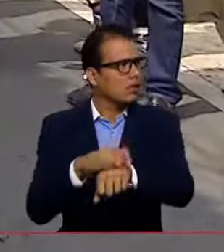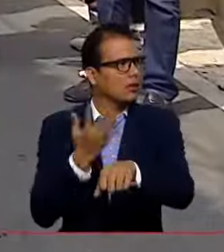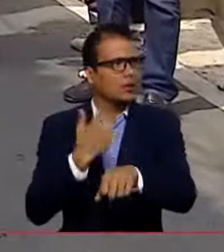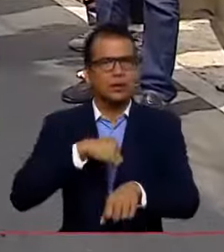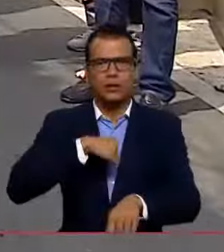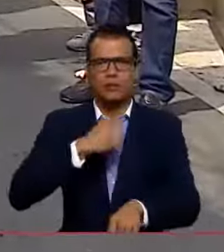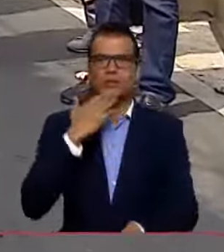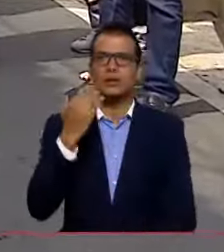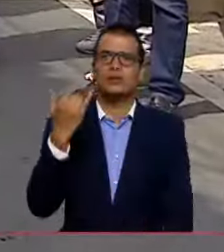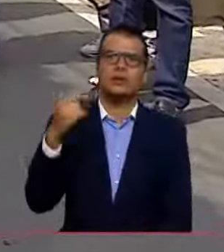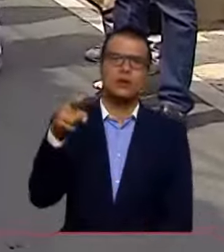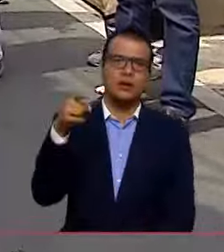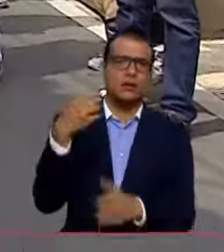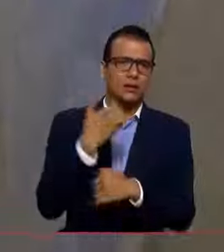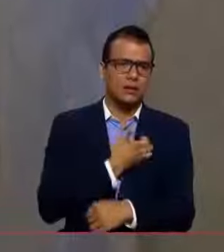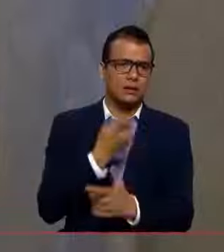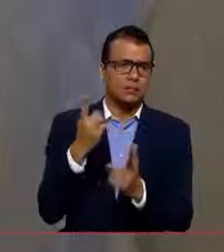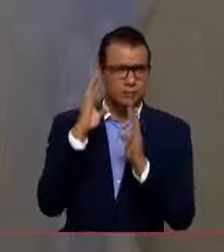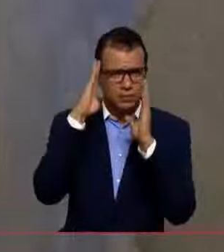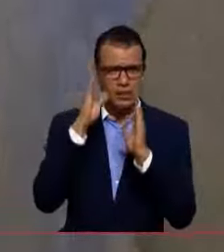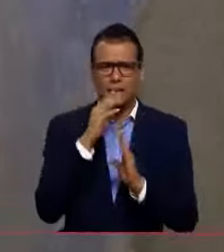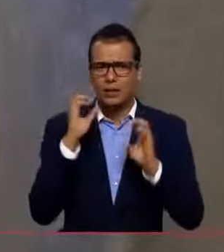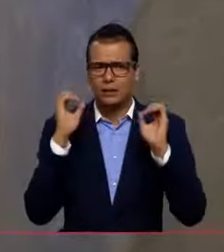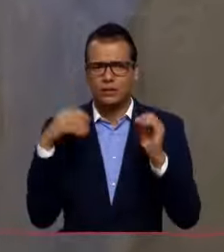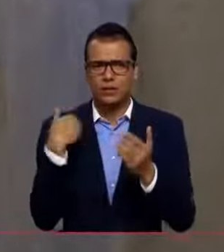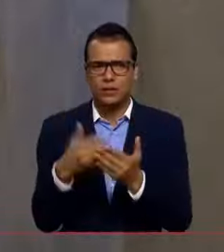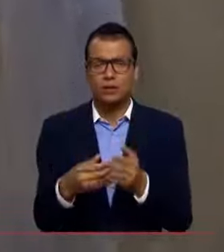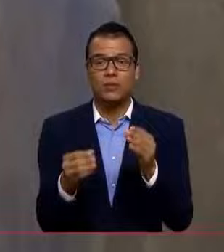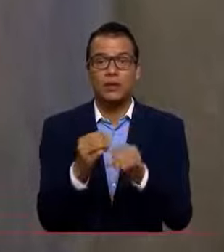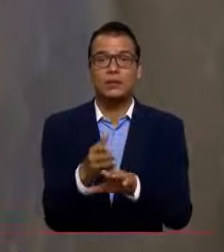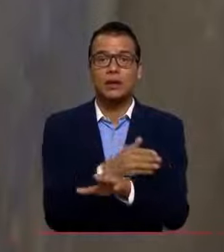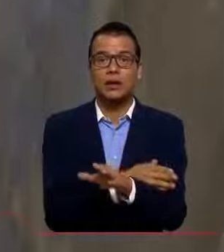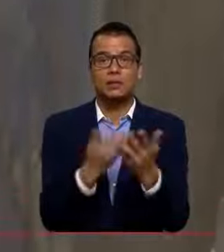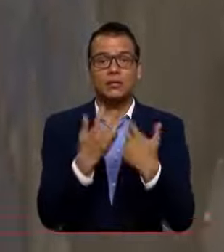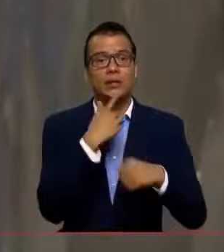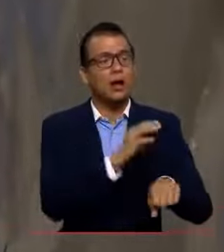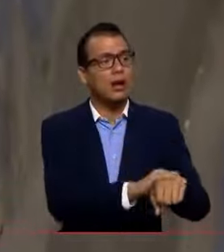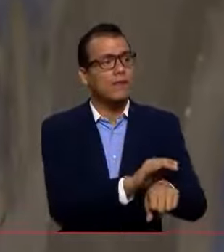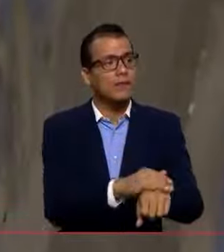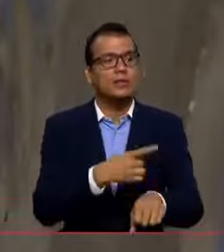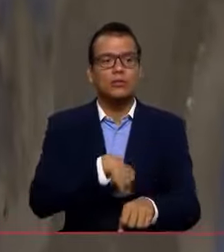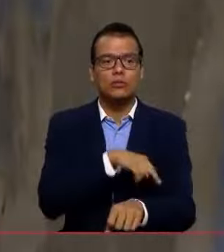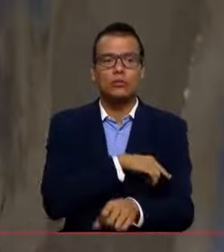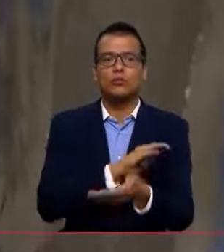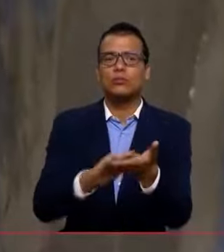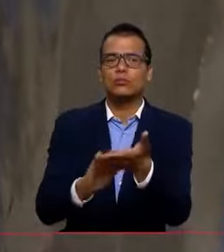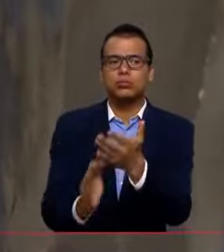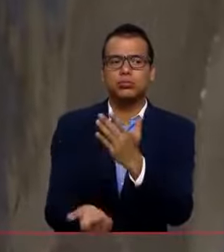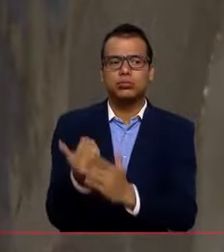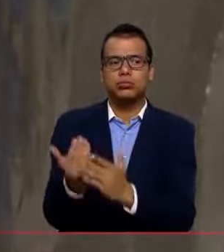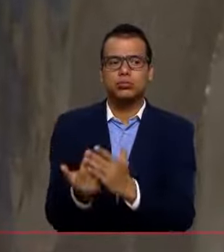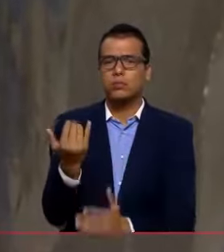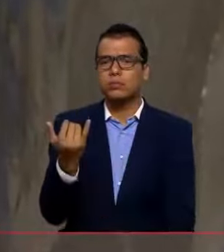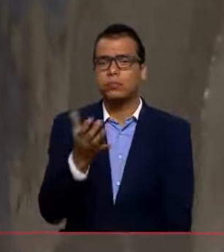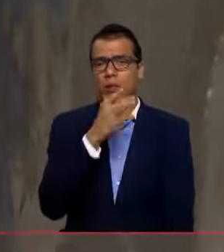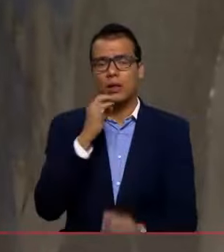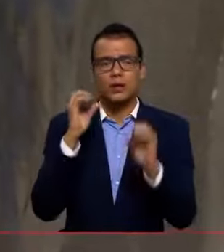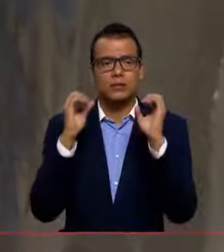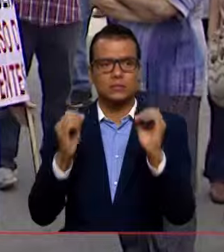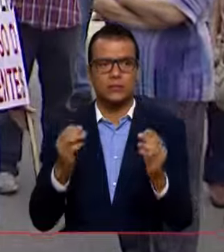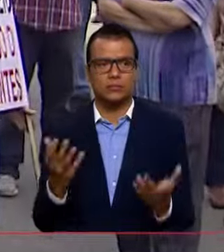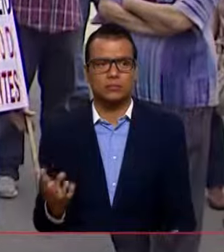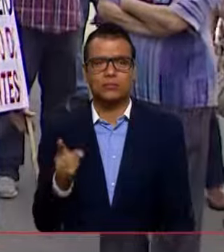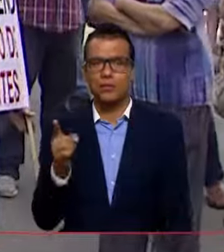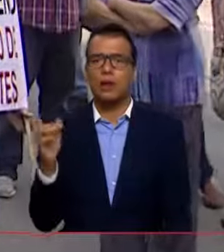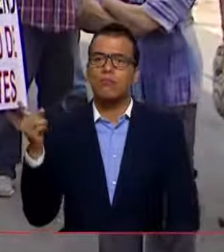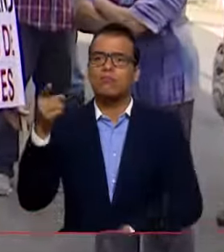ha sido respondida. Además, denuncian que no hubo socialización de las obras. Nos están vulnerando nuestros derechos al construir este